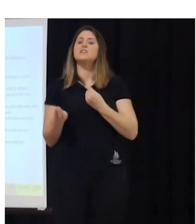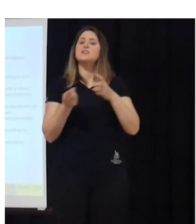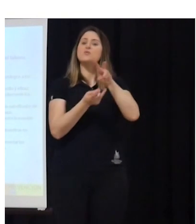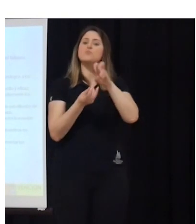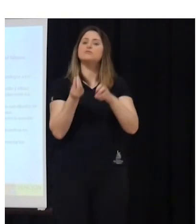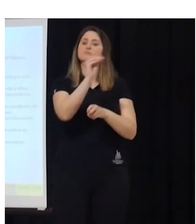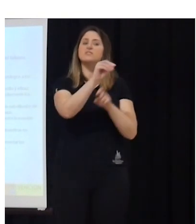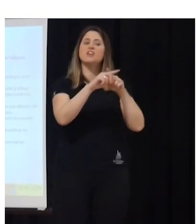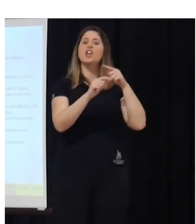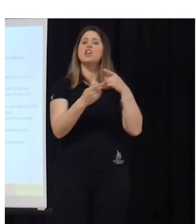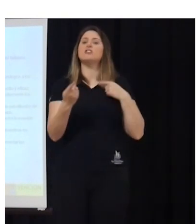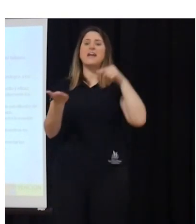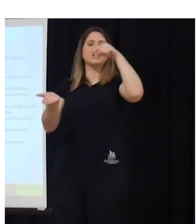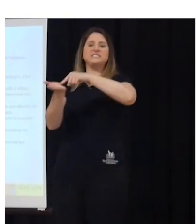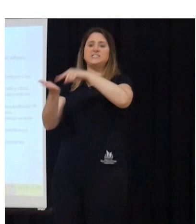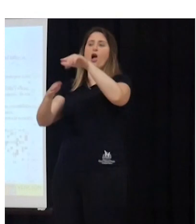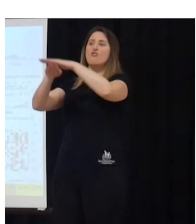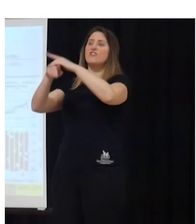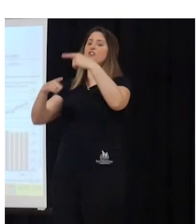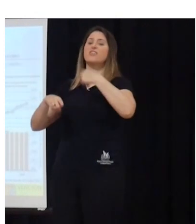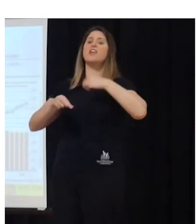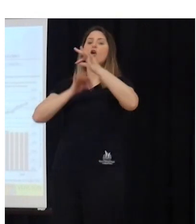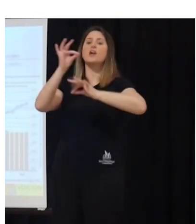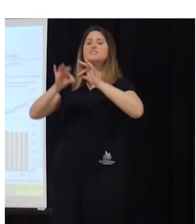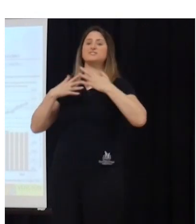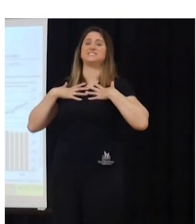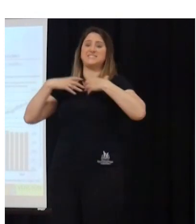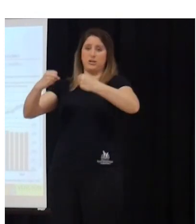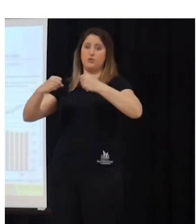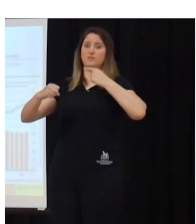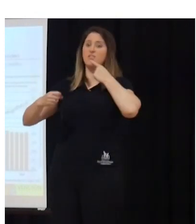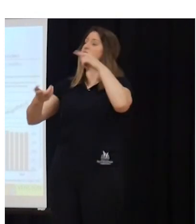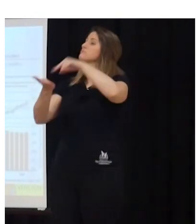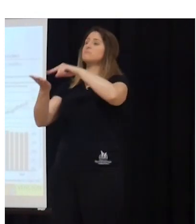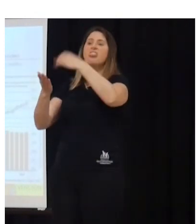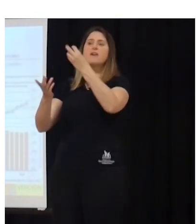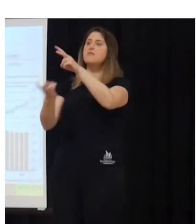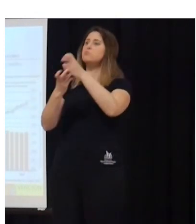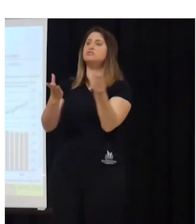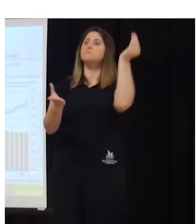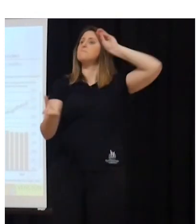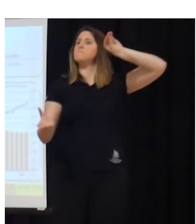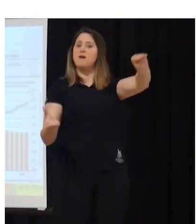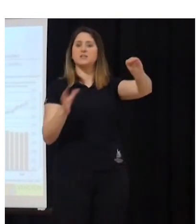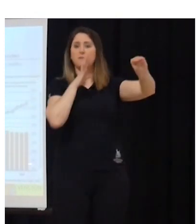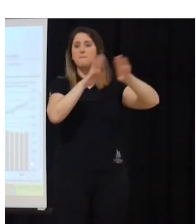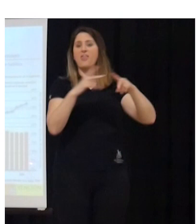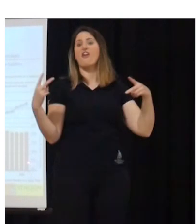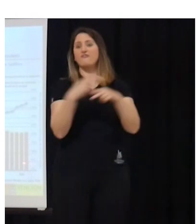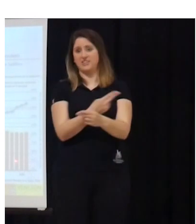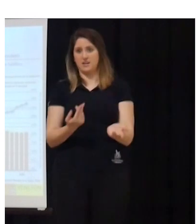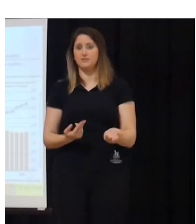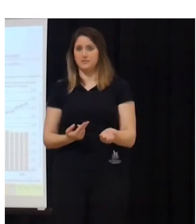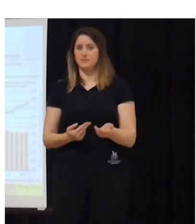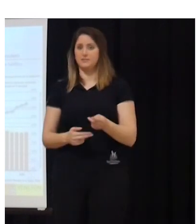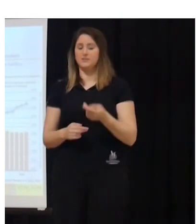por organismos sanitarios. Porque vienen que gráficas más ilustrativas. Vean cómo con el paso del